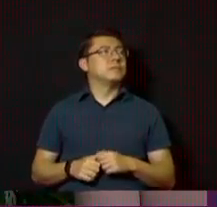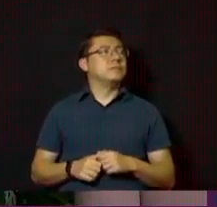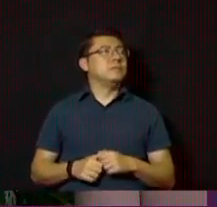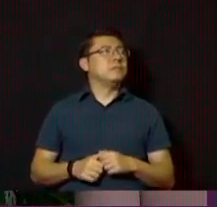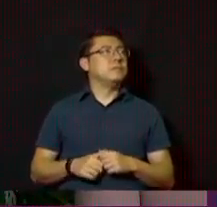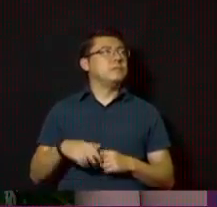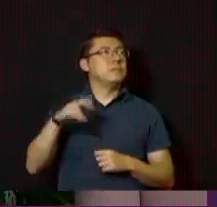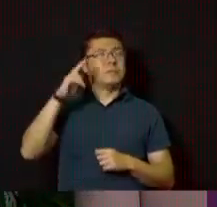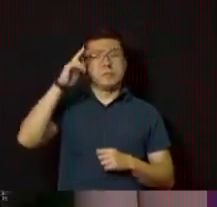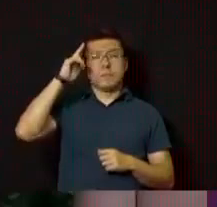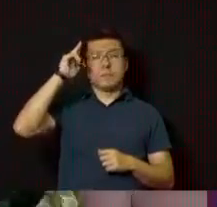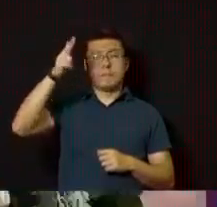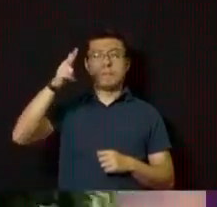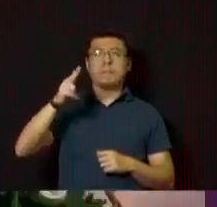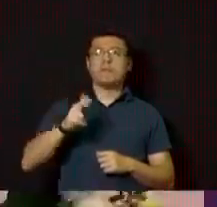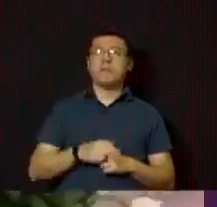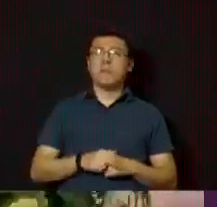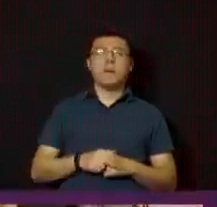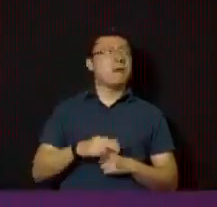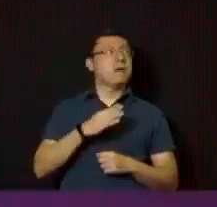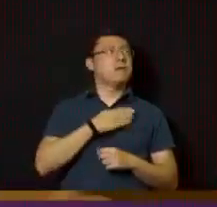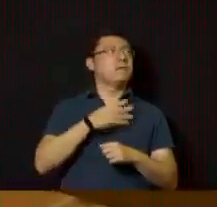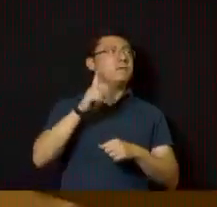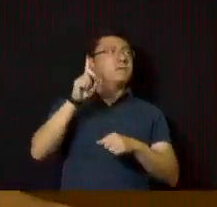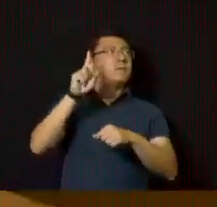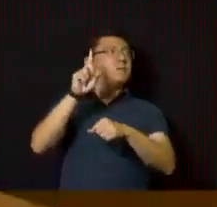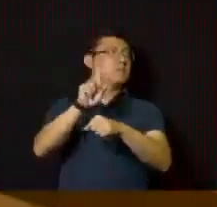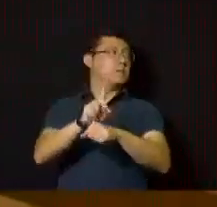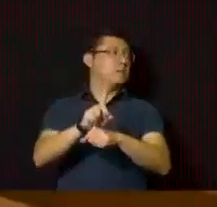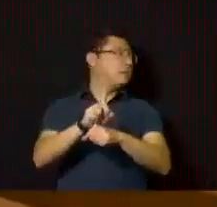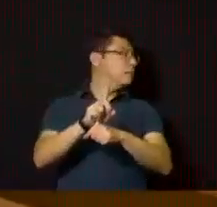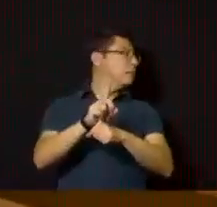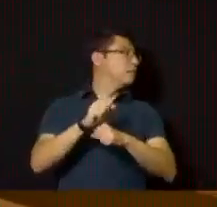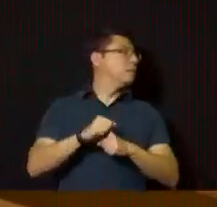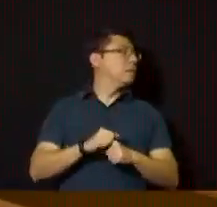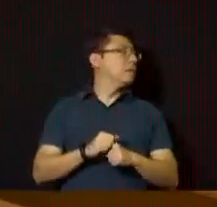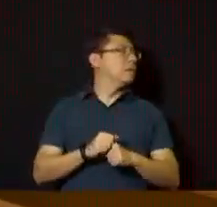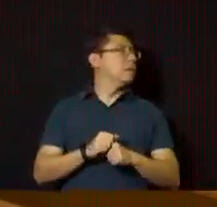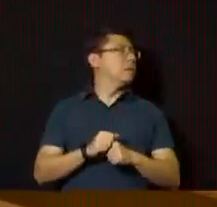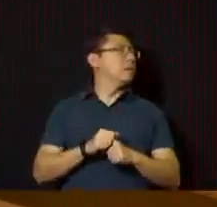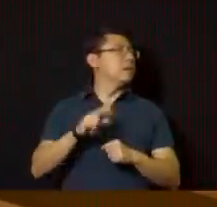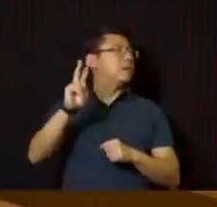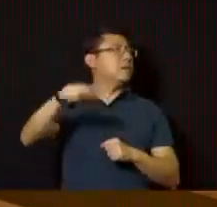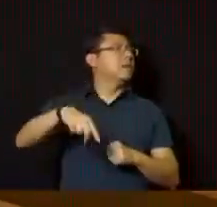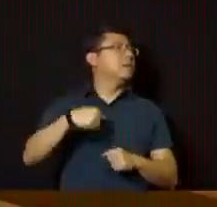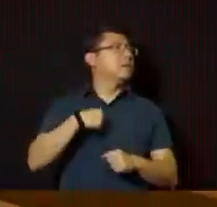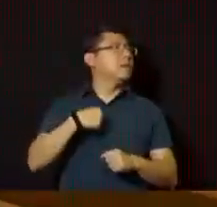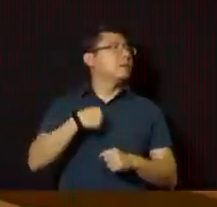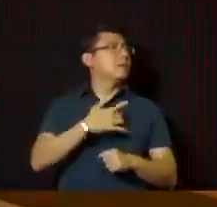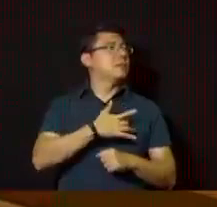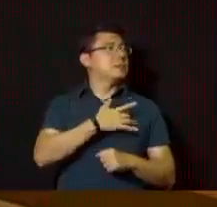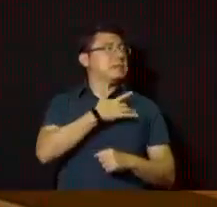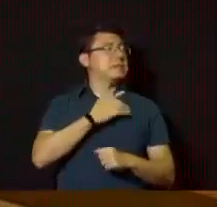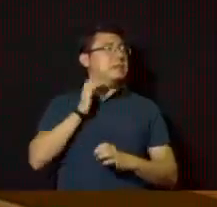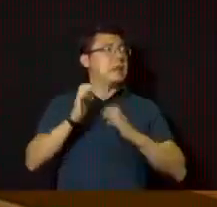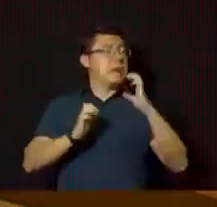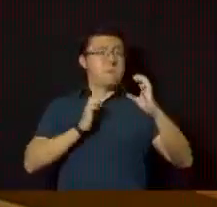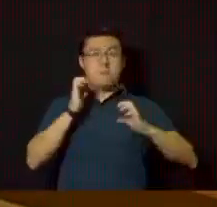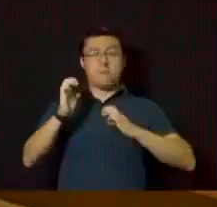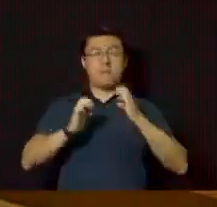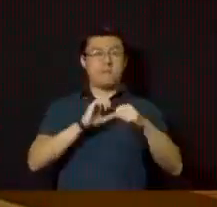Hola, Mauri, buenos días. Buenos días, la verdad que estoy muy